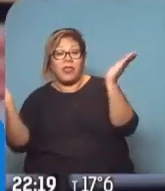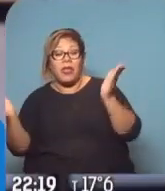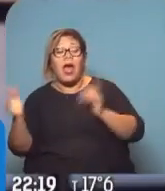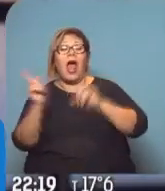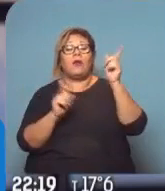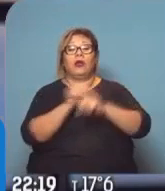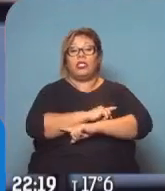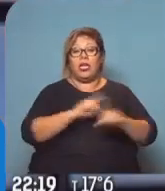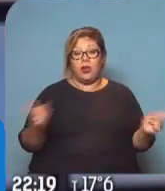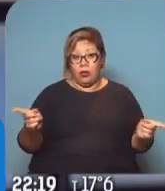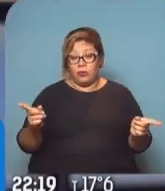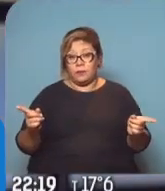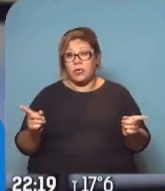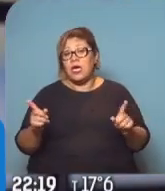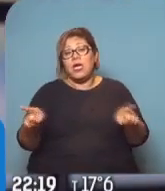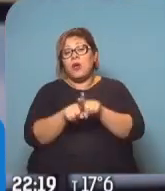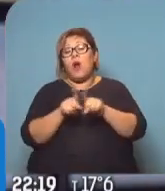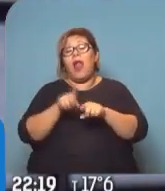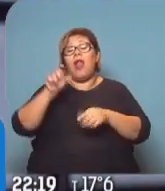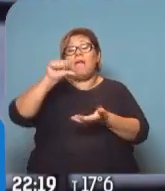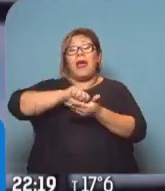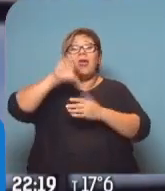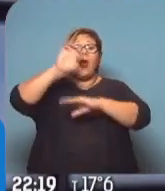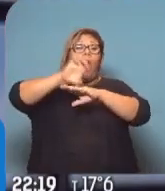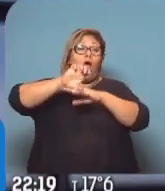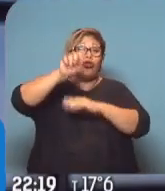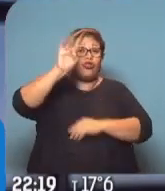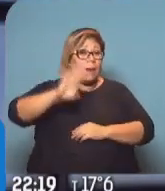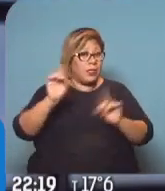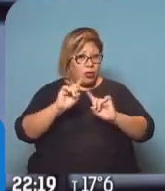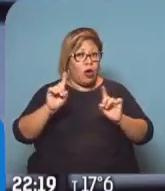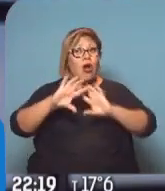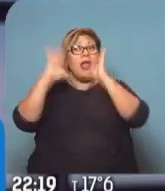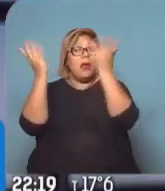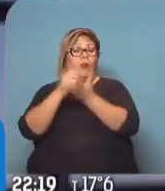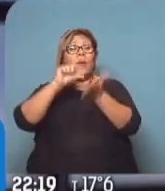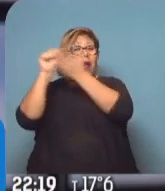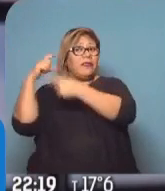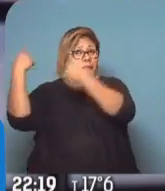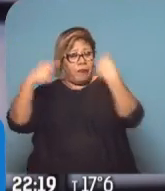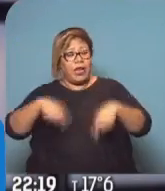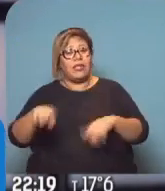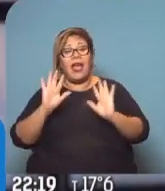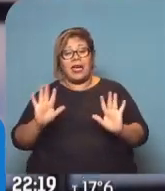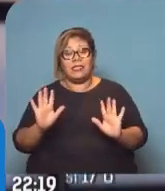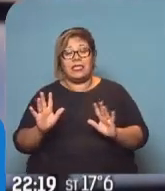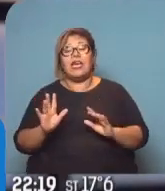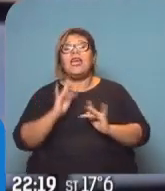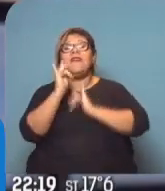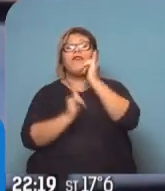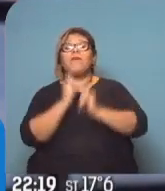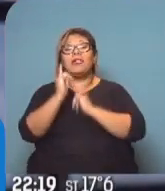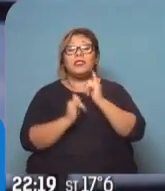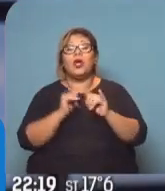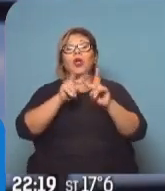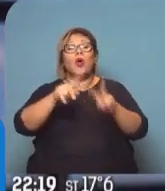Lo mismo pasó en Ecuador y en muchos países del mundo. Yo creo que el gran problema es que el New York Times, igual que yo,